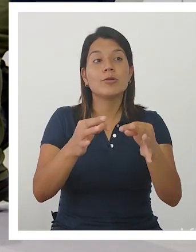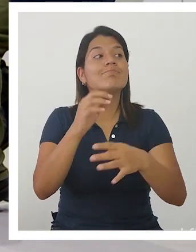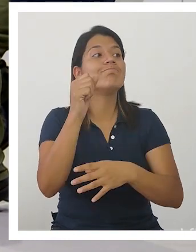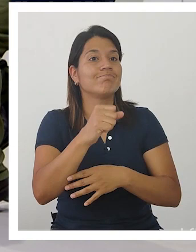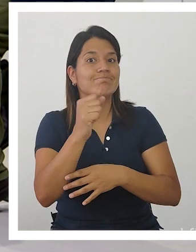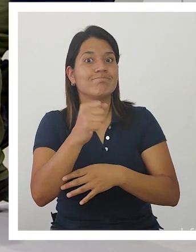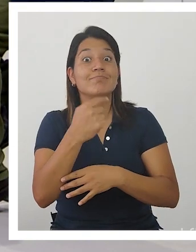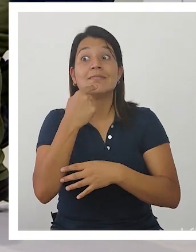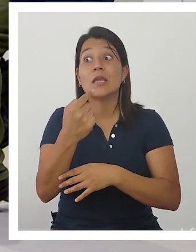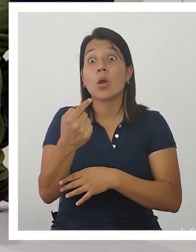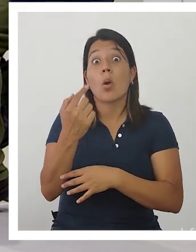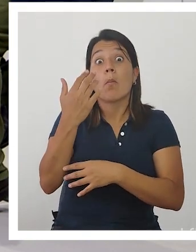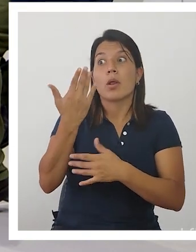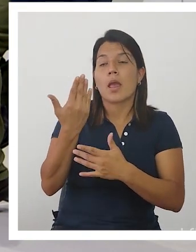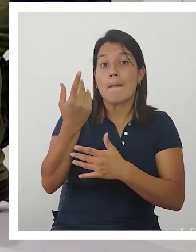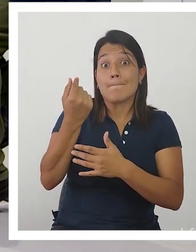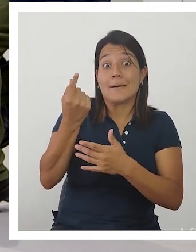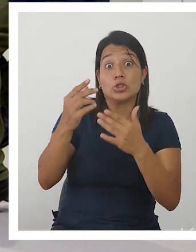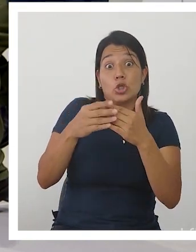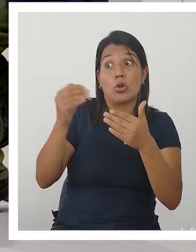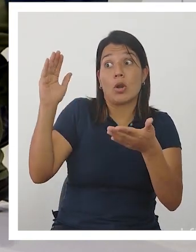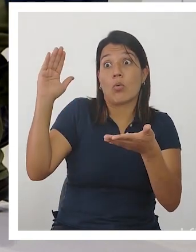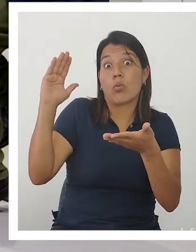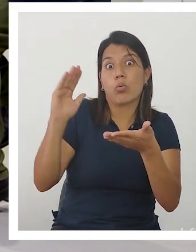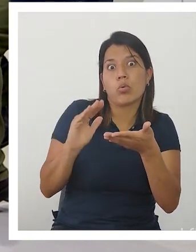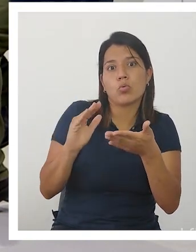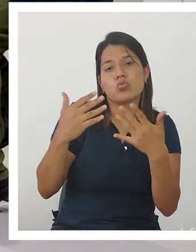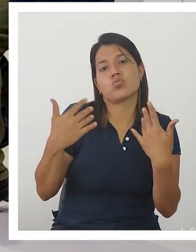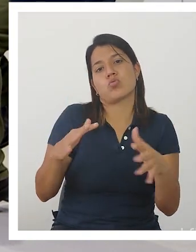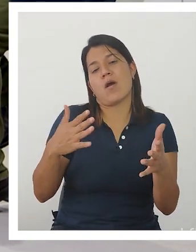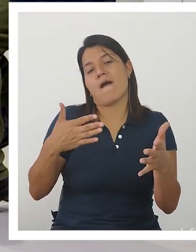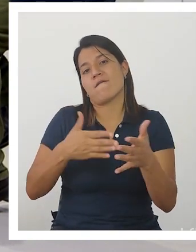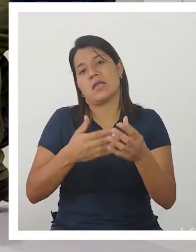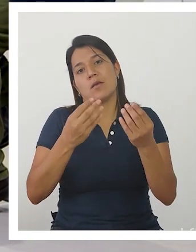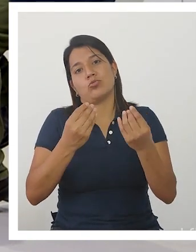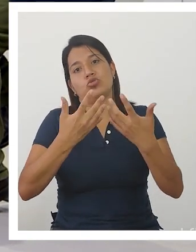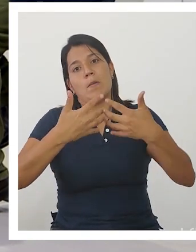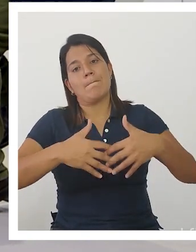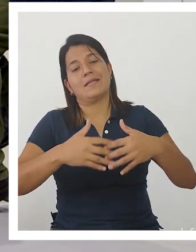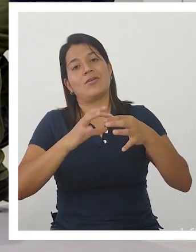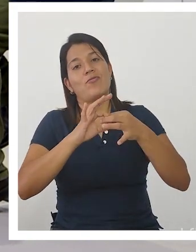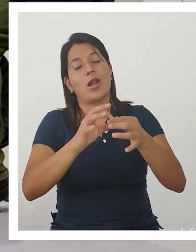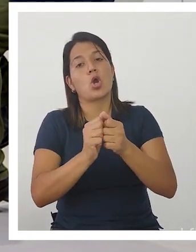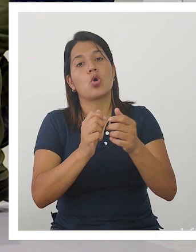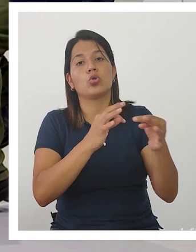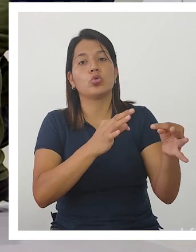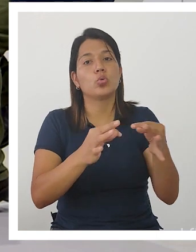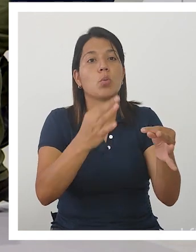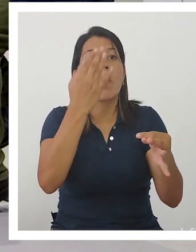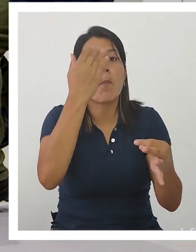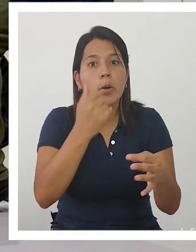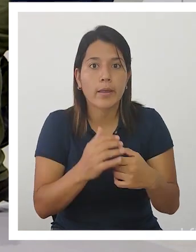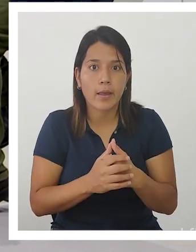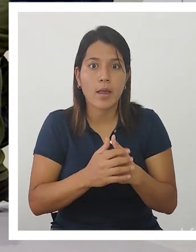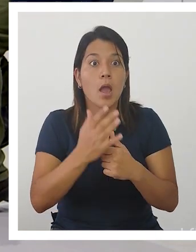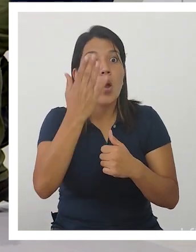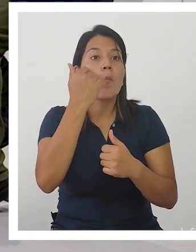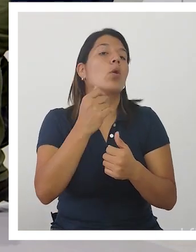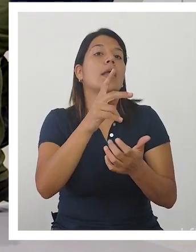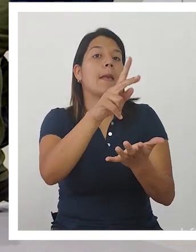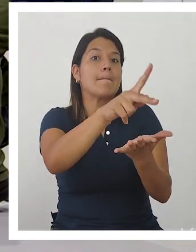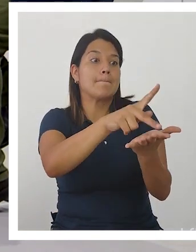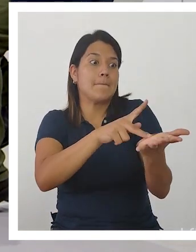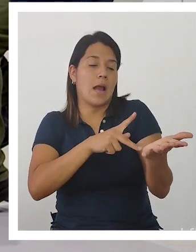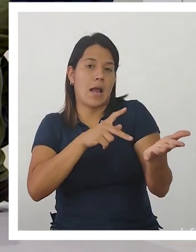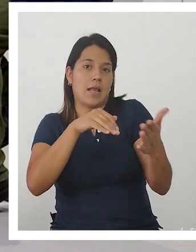baja en el dólar les afectaba enormemente porque recibían menos dinero en colones por